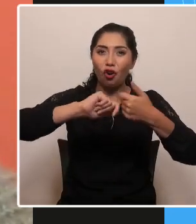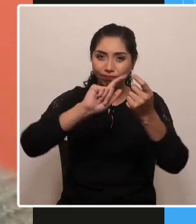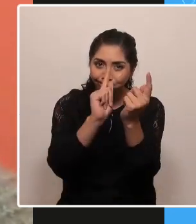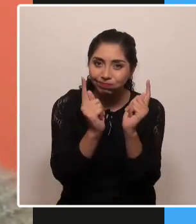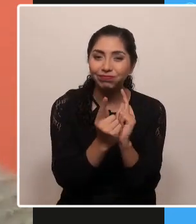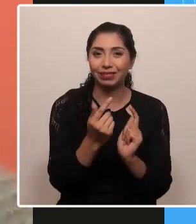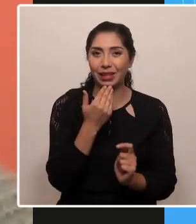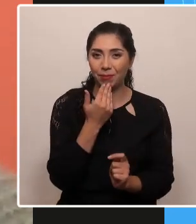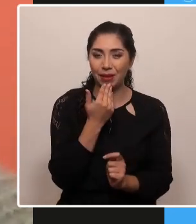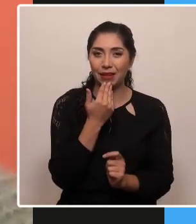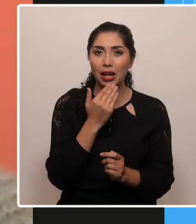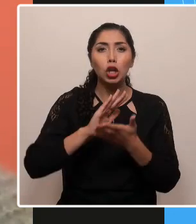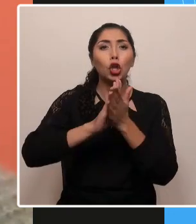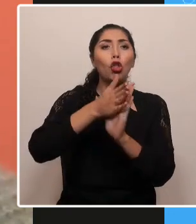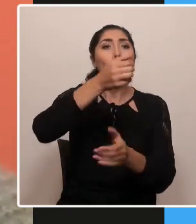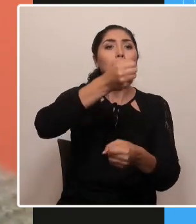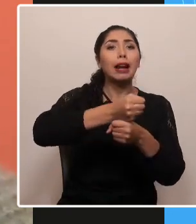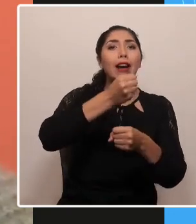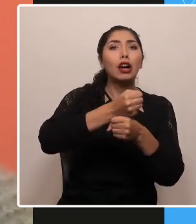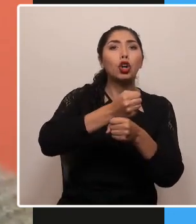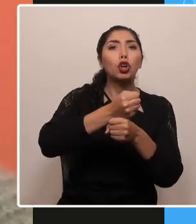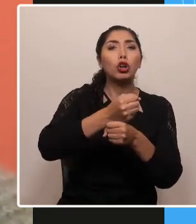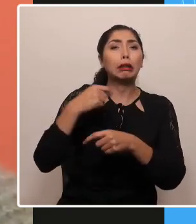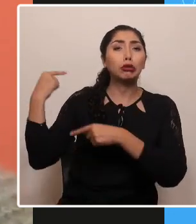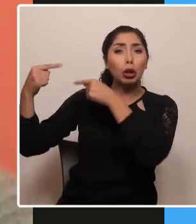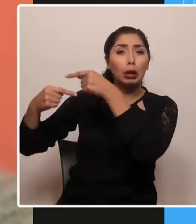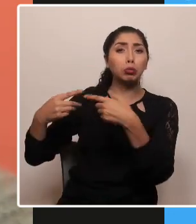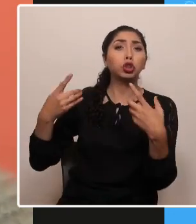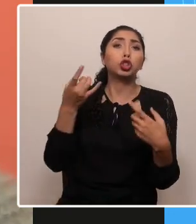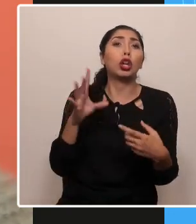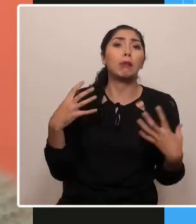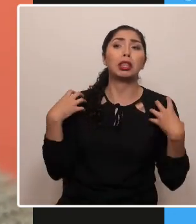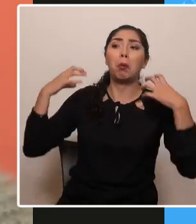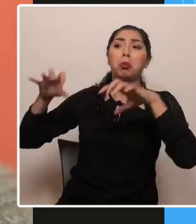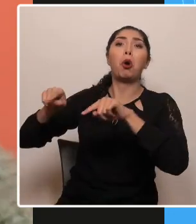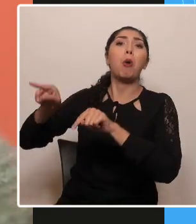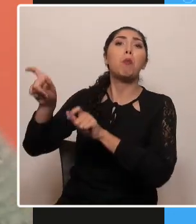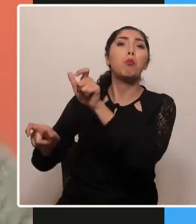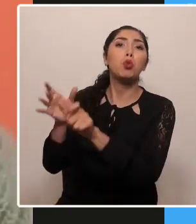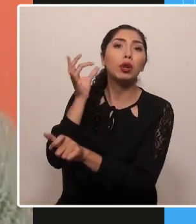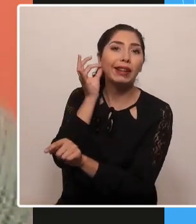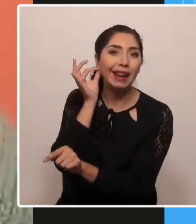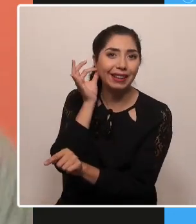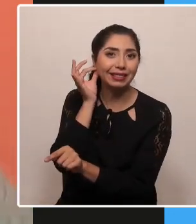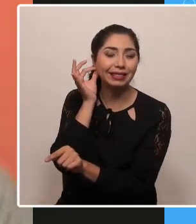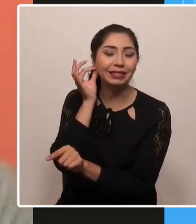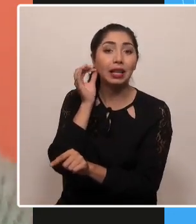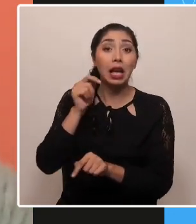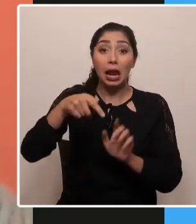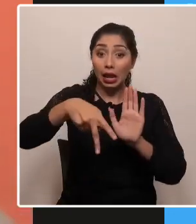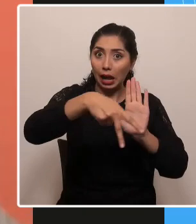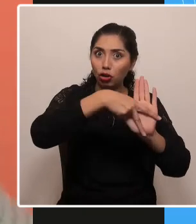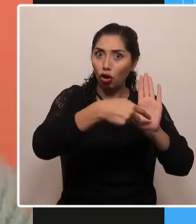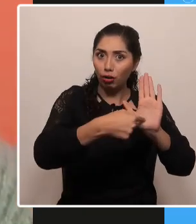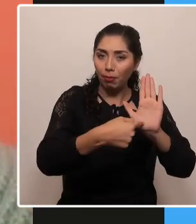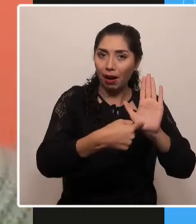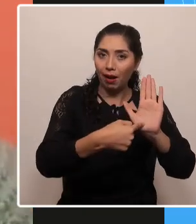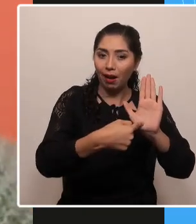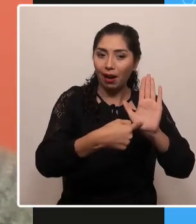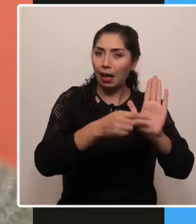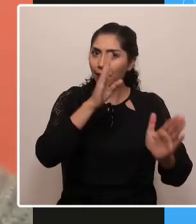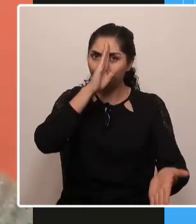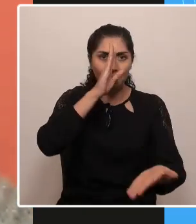que han sido asignadas históricamente a las mujeres. En síntesis, esta norma impacta de manera